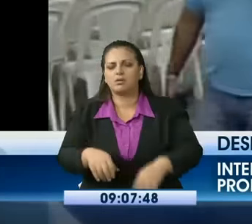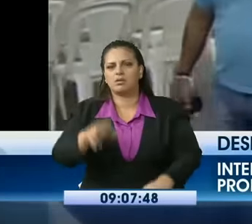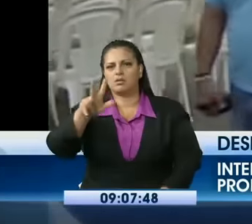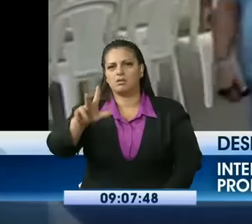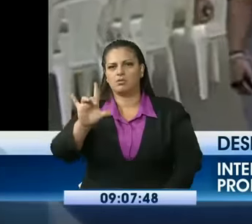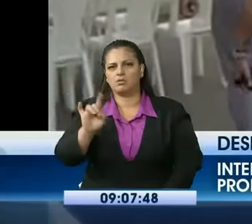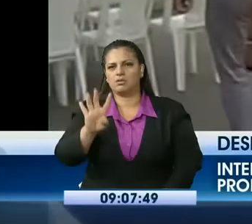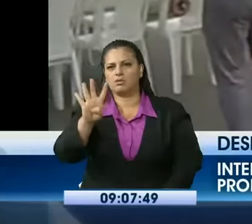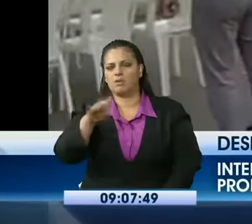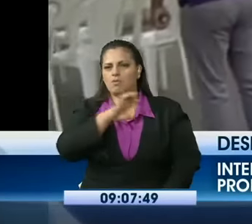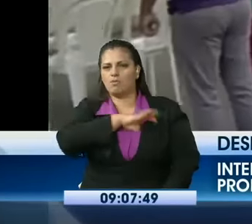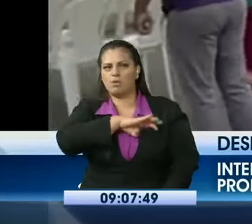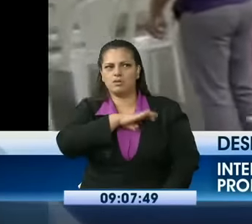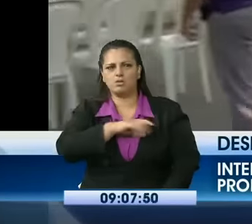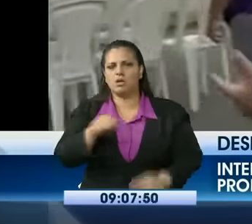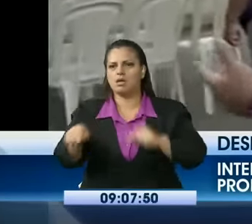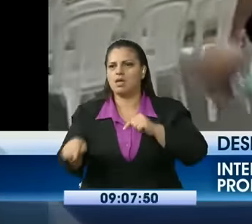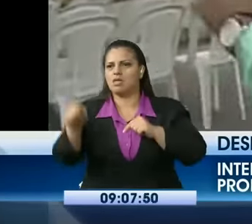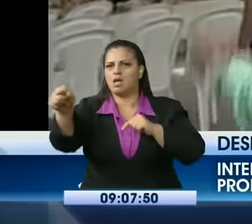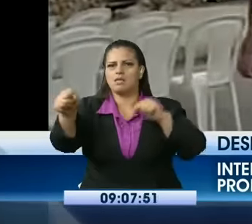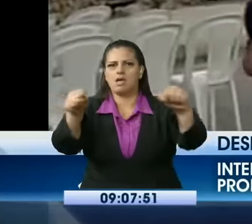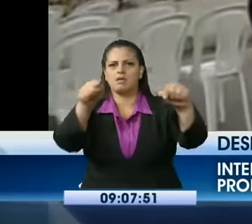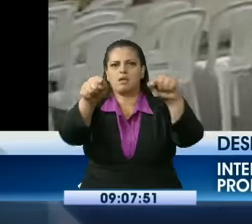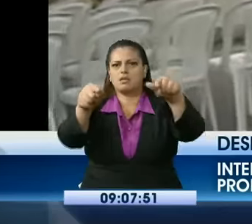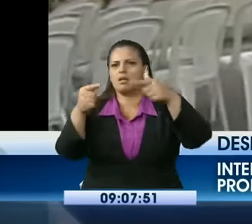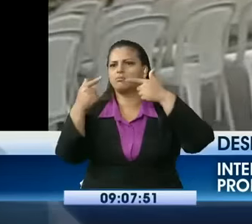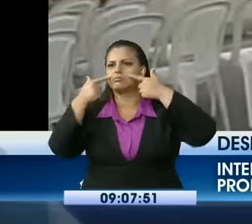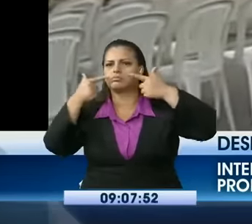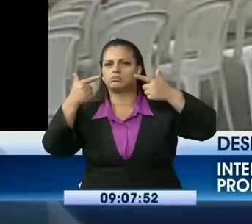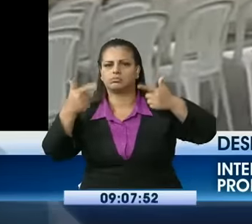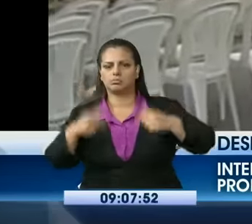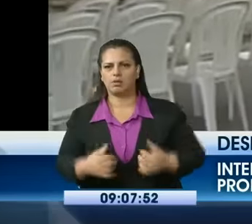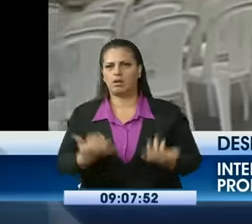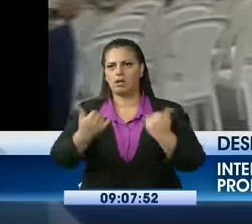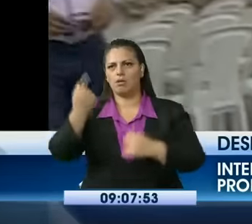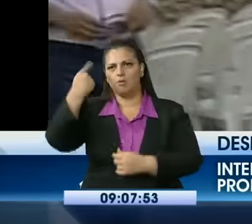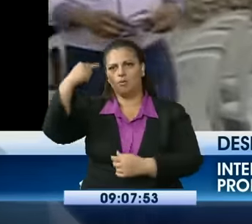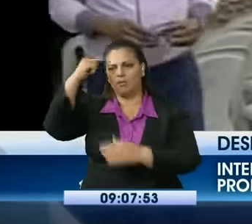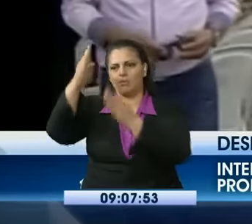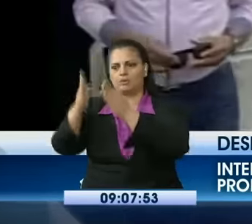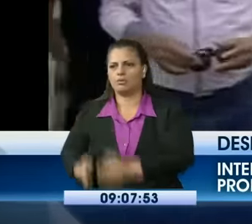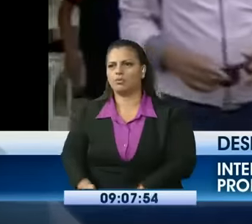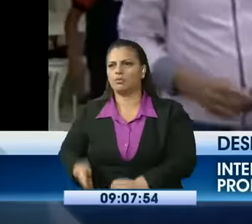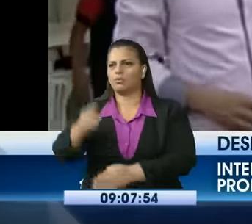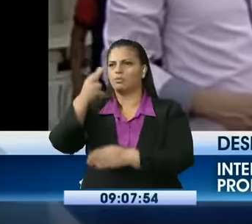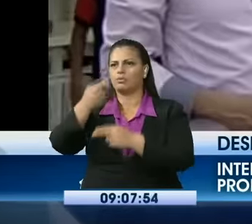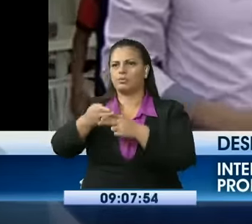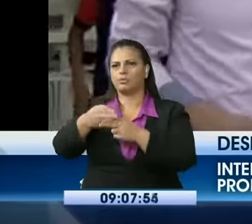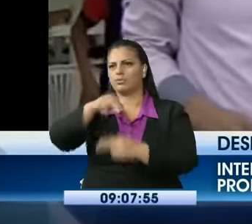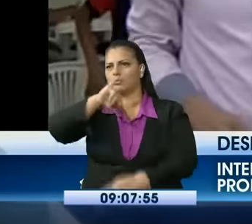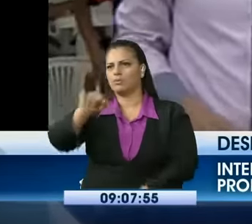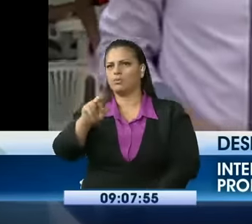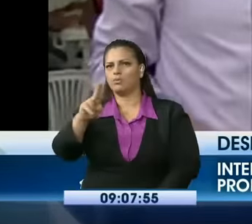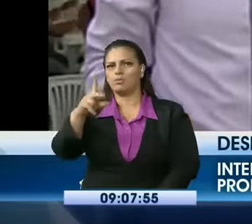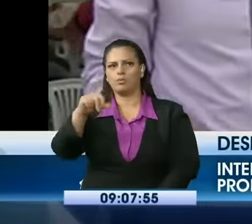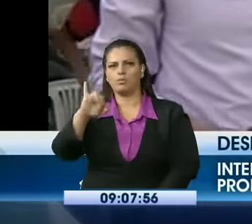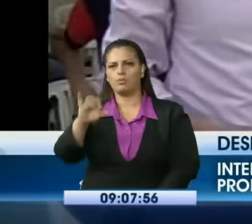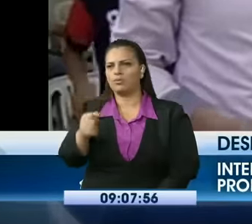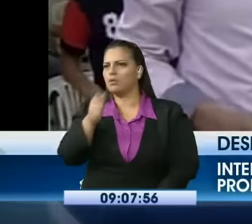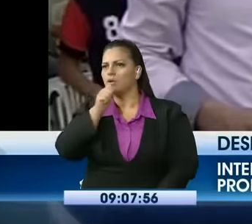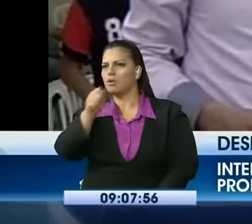policías que están desplegados en toda la zona. Y voy a conversar en este momento con el gobernador del Guayas, el abogado Quiñones. Abogado, buenos días. Buenos días. Cuéntenos cómo